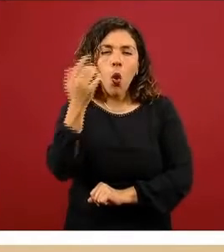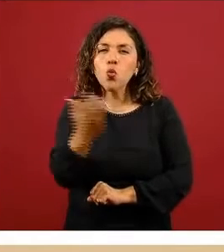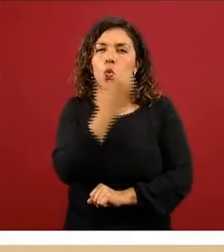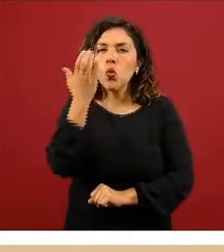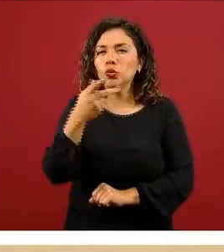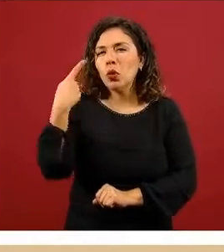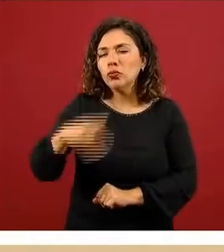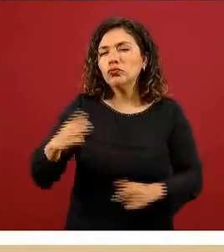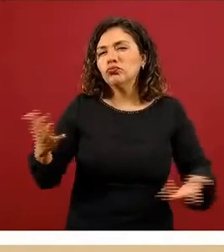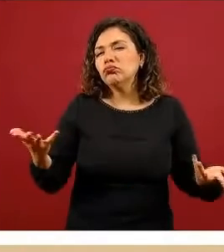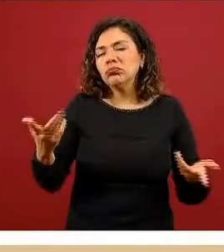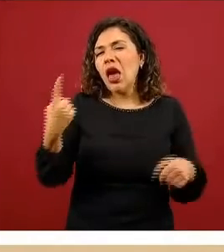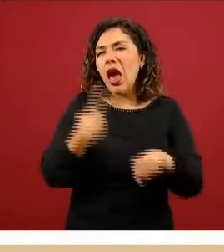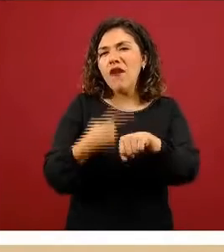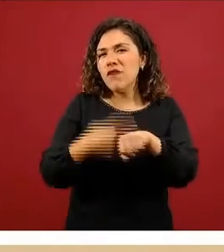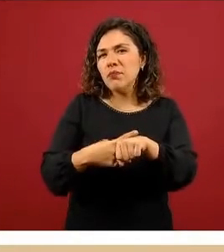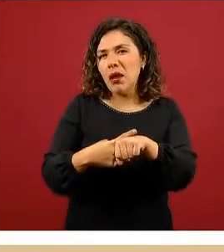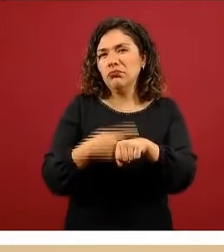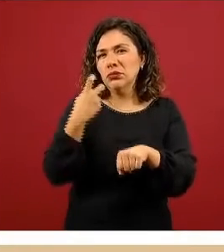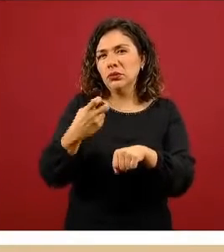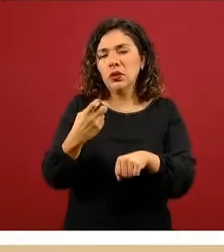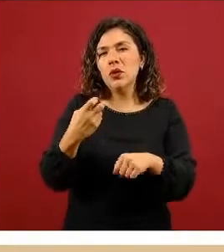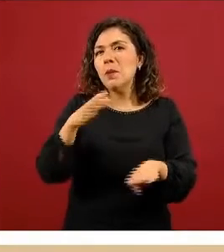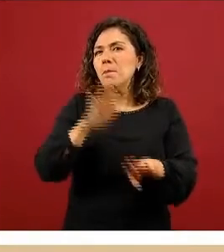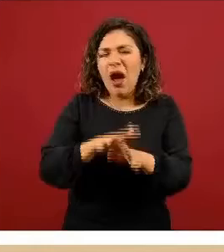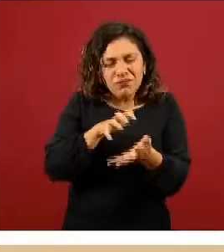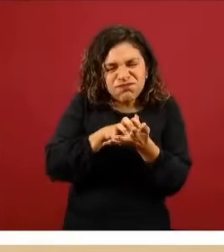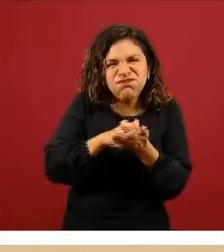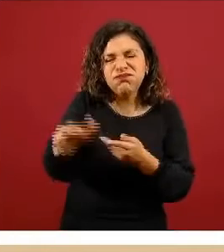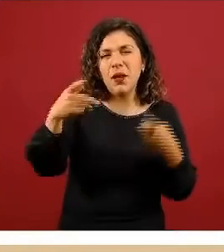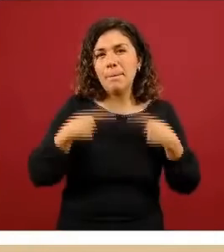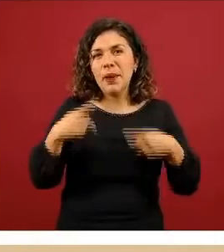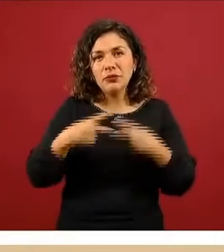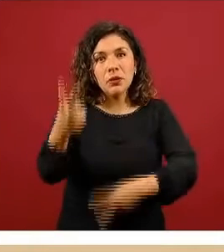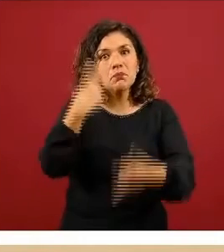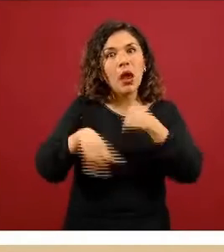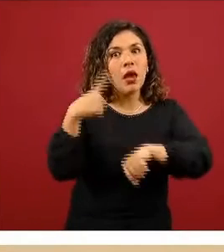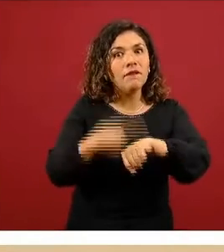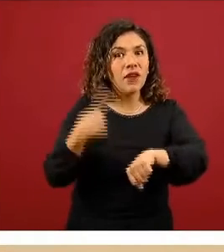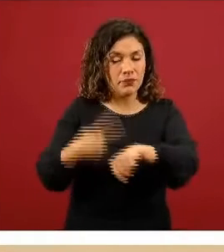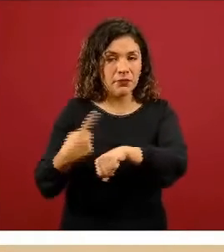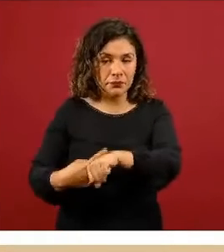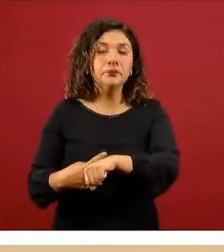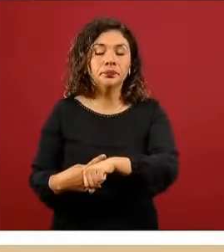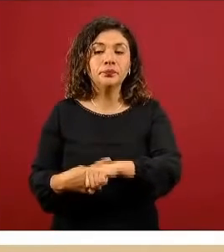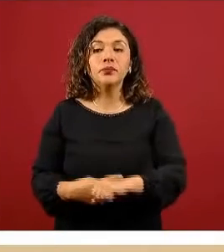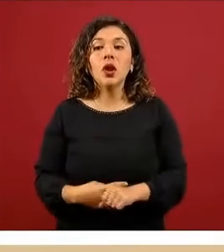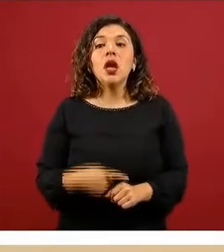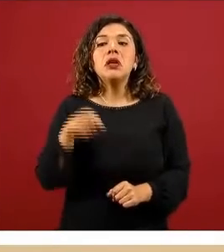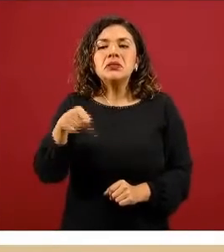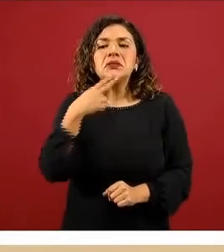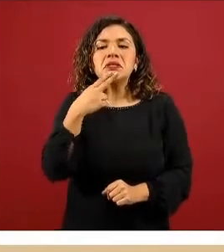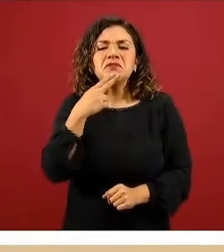este tipo de fenómenos inconmensurables, fenómenos masivos de acontecer epidémico. Los dos